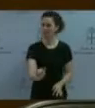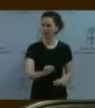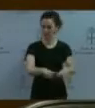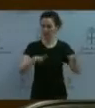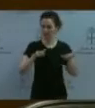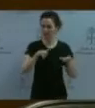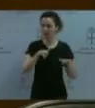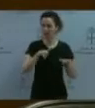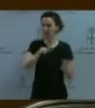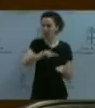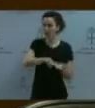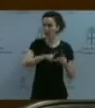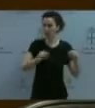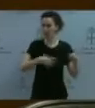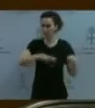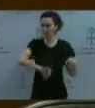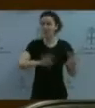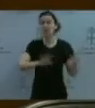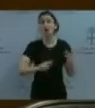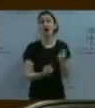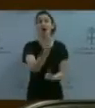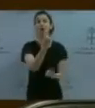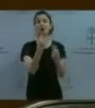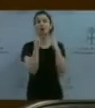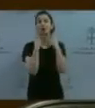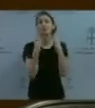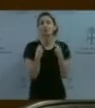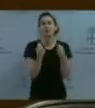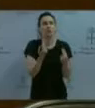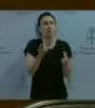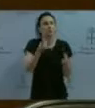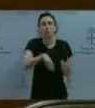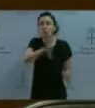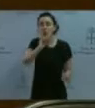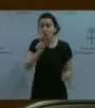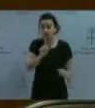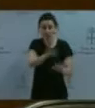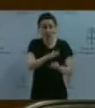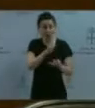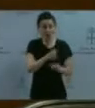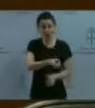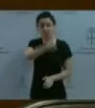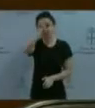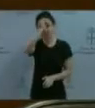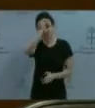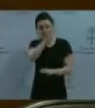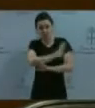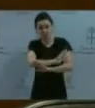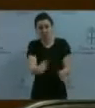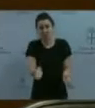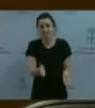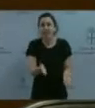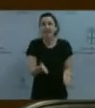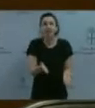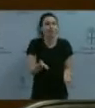diputados que no entendemos ni tenemos intención de aprenderlo ni lo vamos a estudiar, la lengua, el derecho a entender lo que se expone en este Parlamento. Eso es lo que